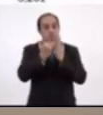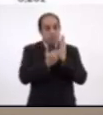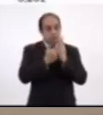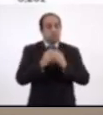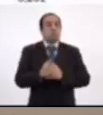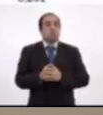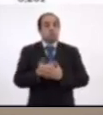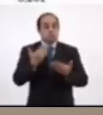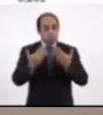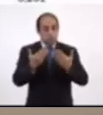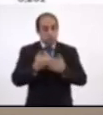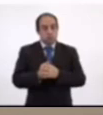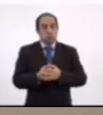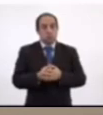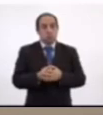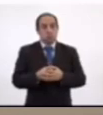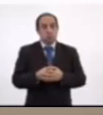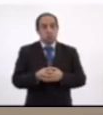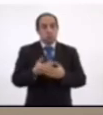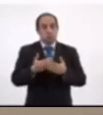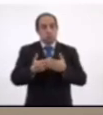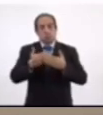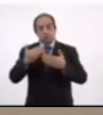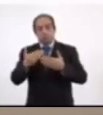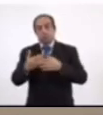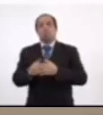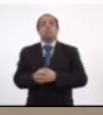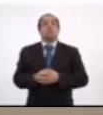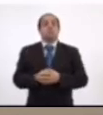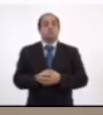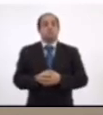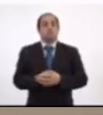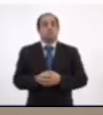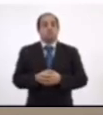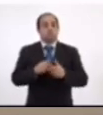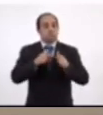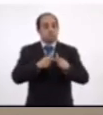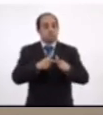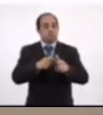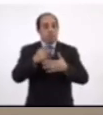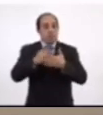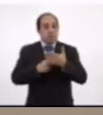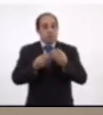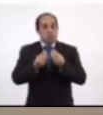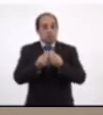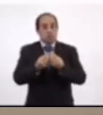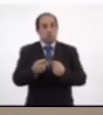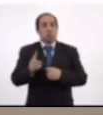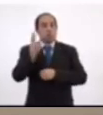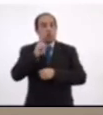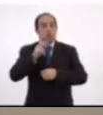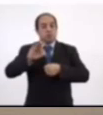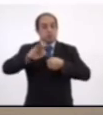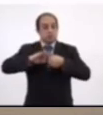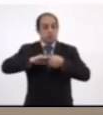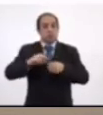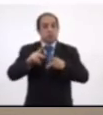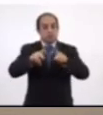con respecto al periodo previo. Siguiente. También continuamos con la estrategia conjunta de pruebas con farmacias y plazas comerciales,